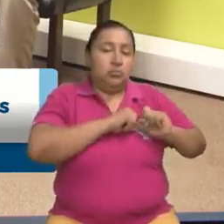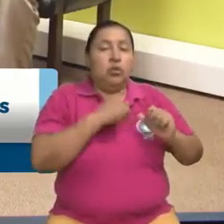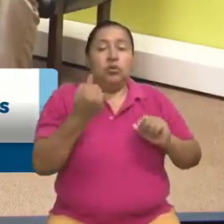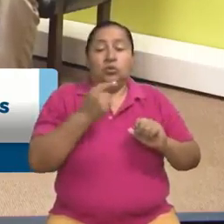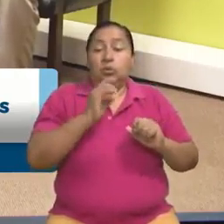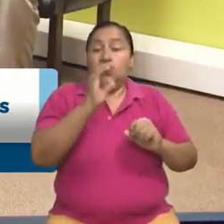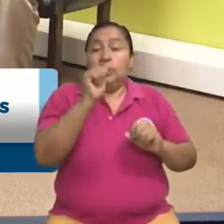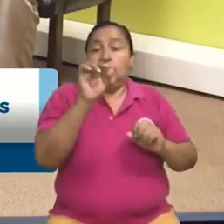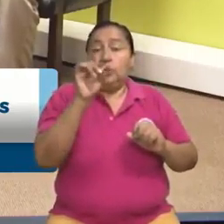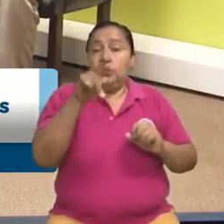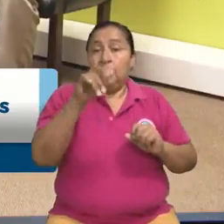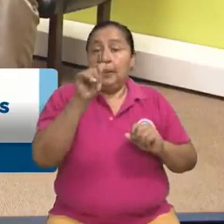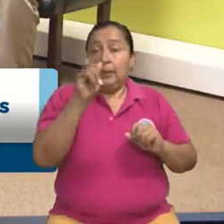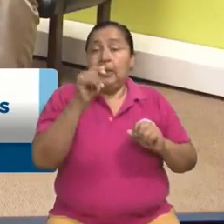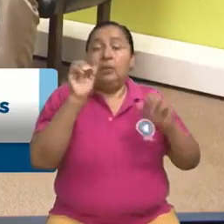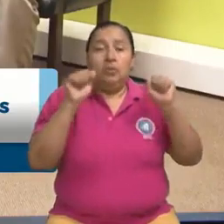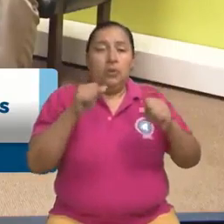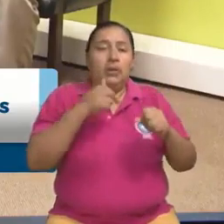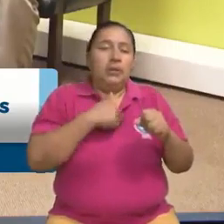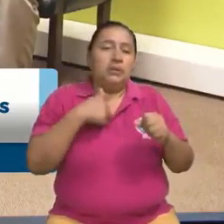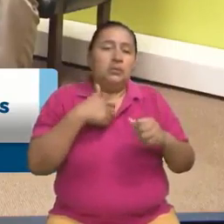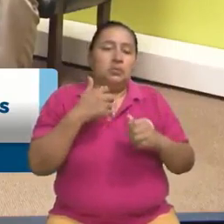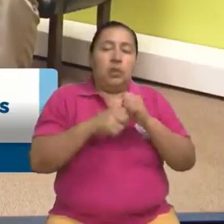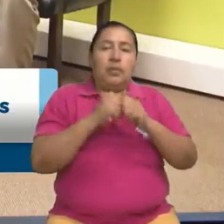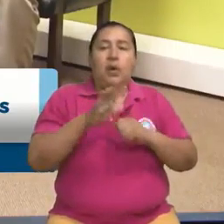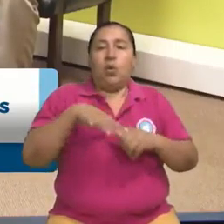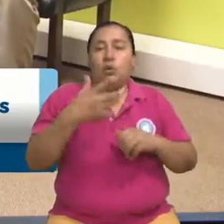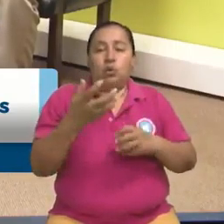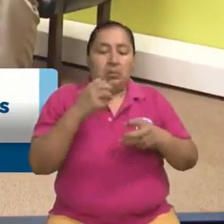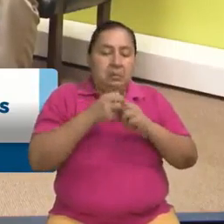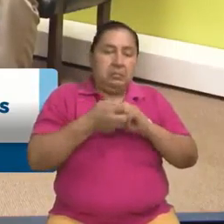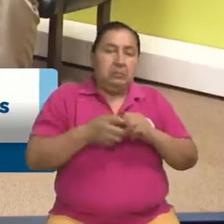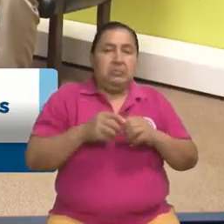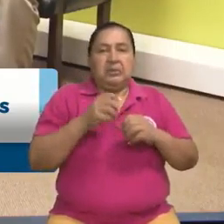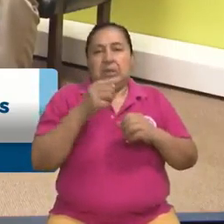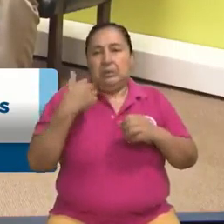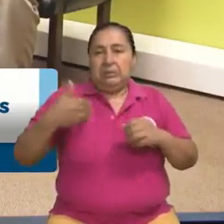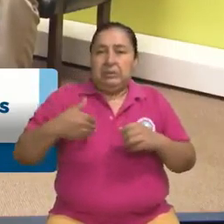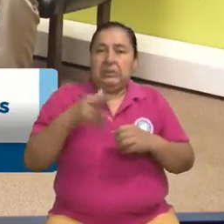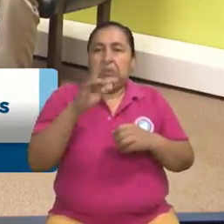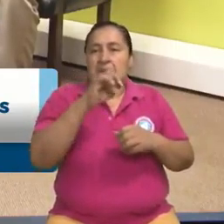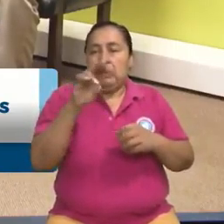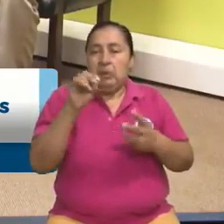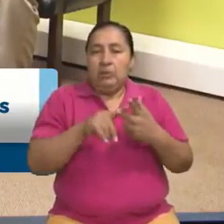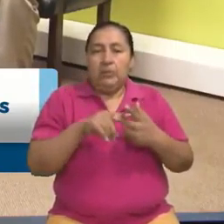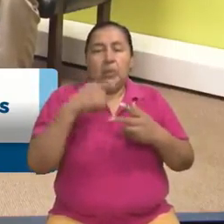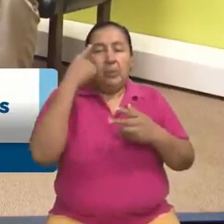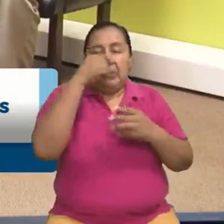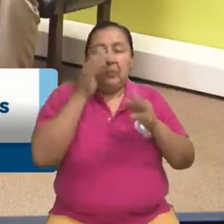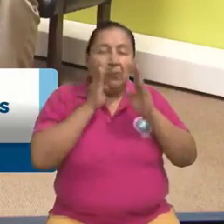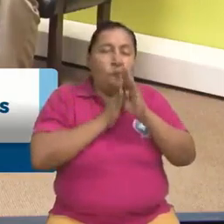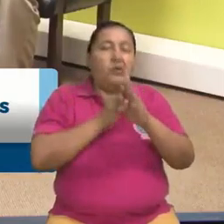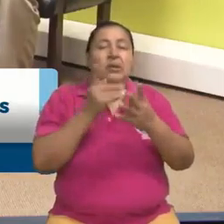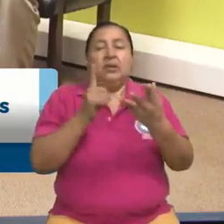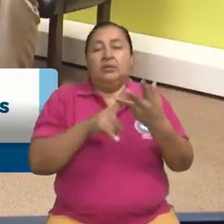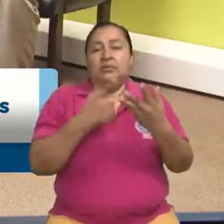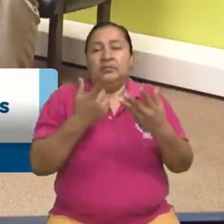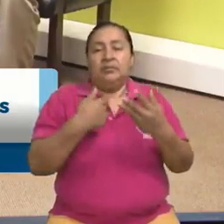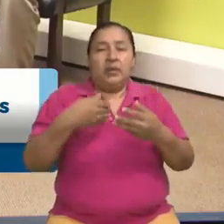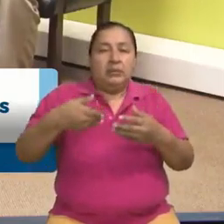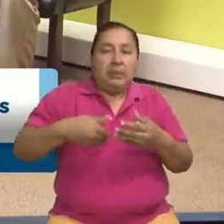cardiopatías congénitas, sino que también puede causar malformaciones renales, craneofaciales,